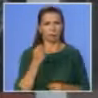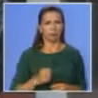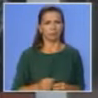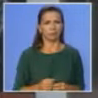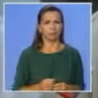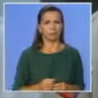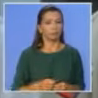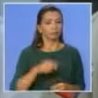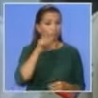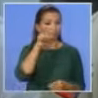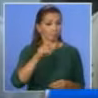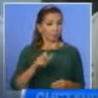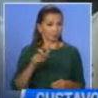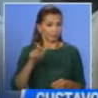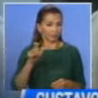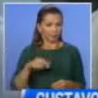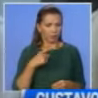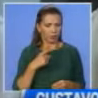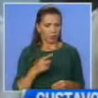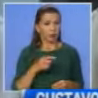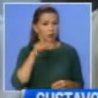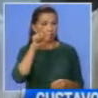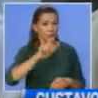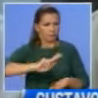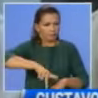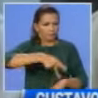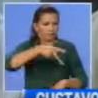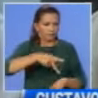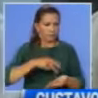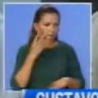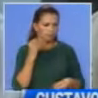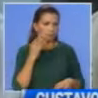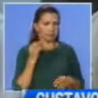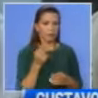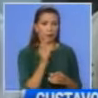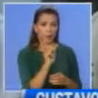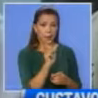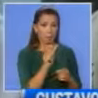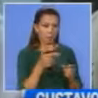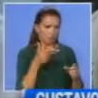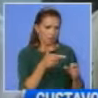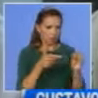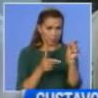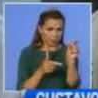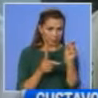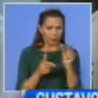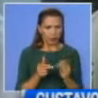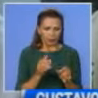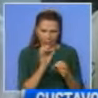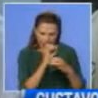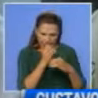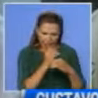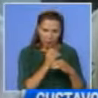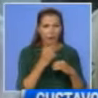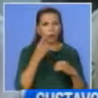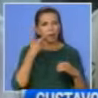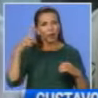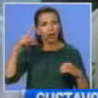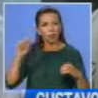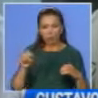balísticos realizan ya las comparaciones en el laboratorio, existe un protocolo que ellos deben ir cumpliendo. O sea, es más que seguro que